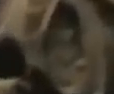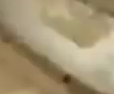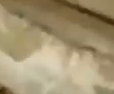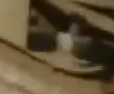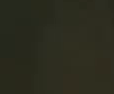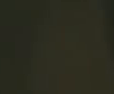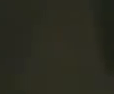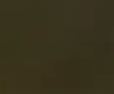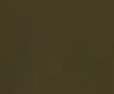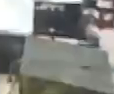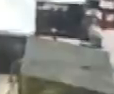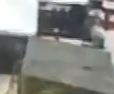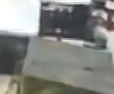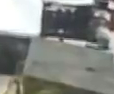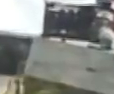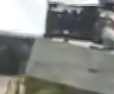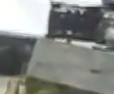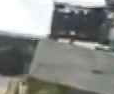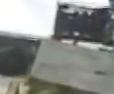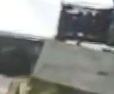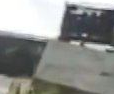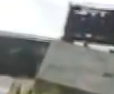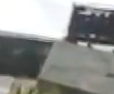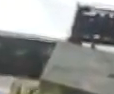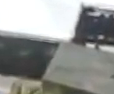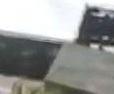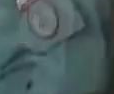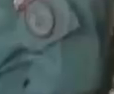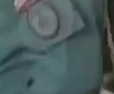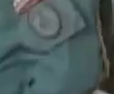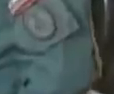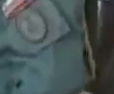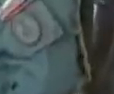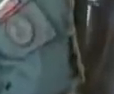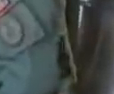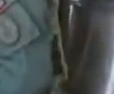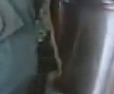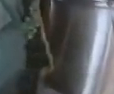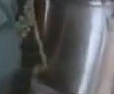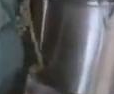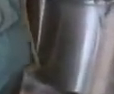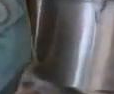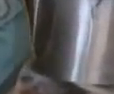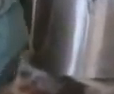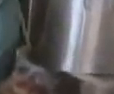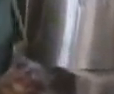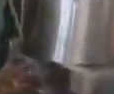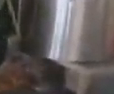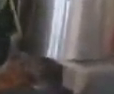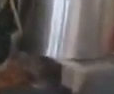Rusia 2021. La Gran Misión Negro Primero ha apoyado a